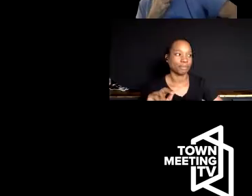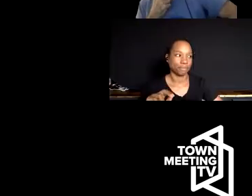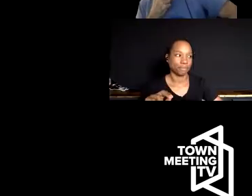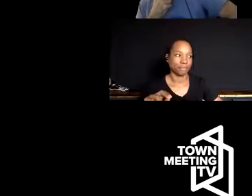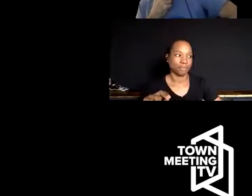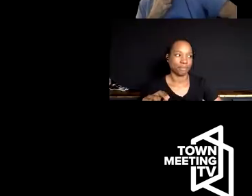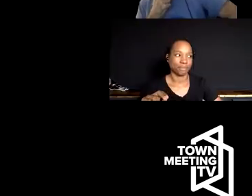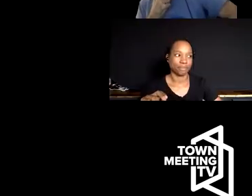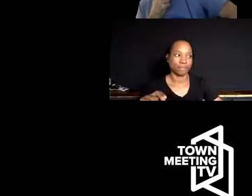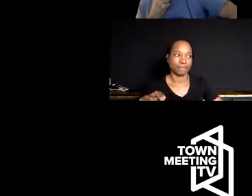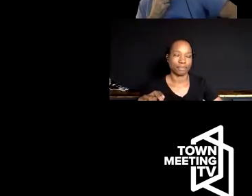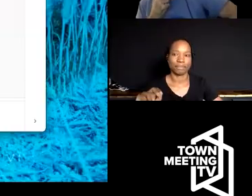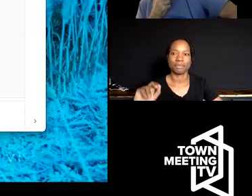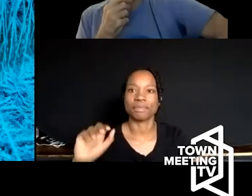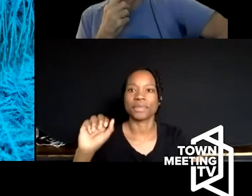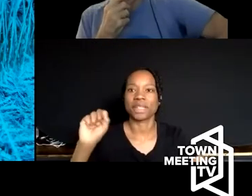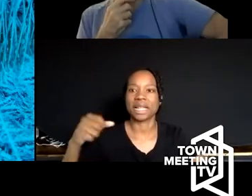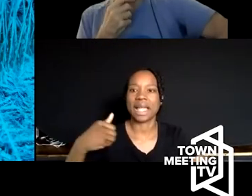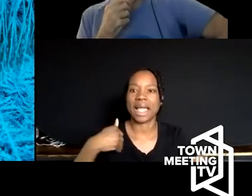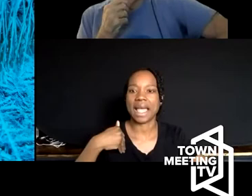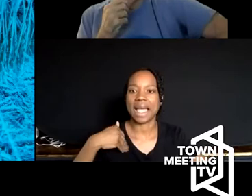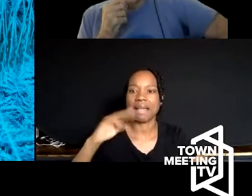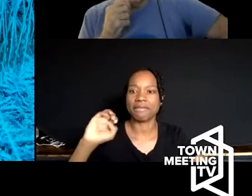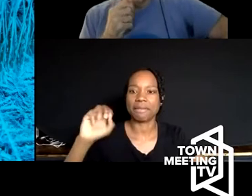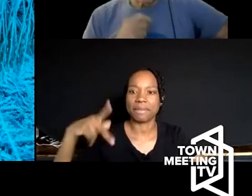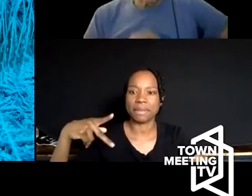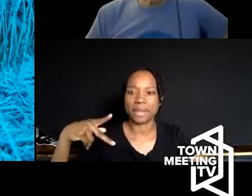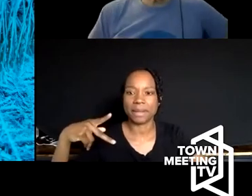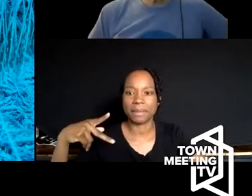Si puedo ver la diapositiva del mapa.